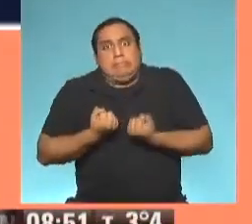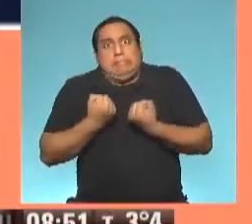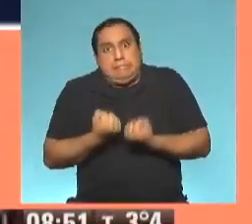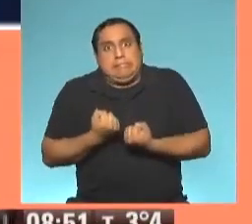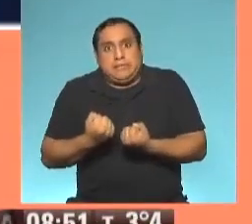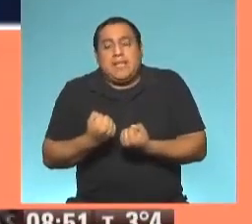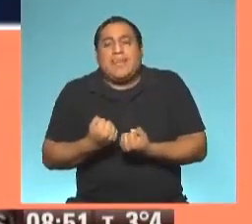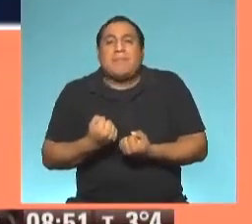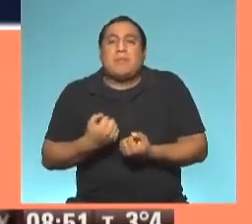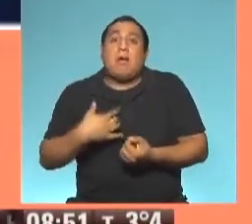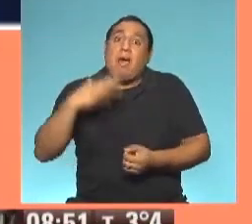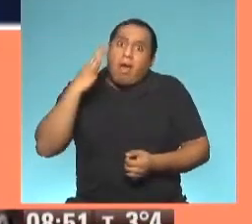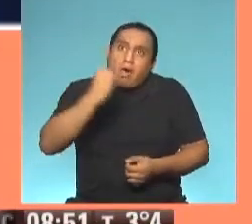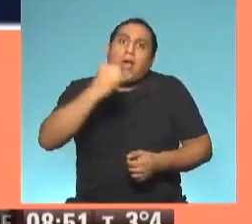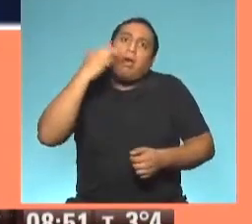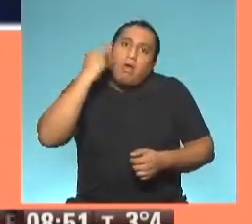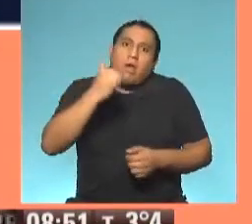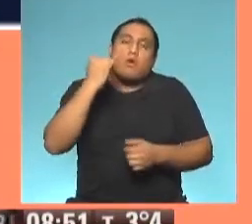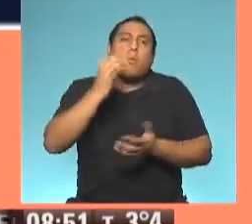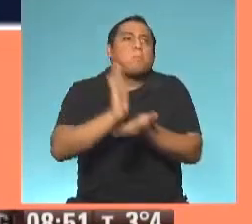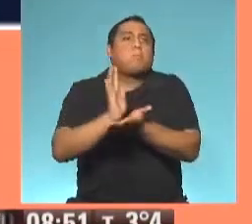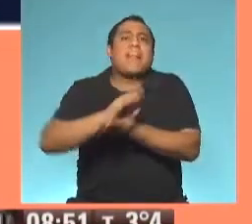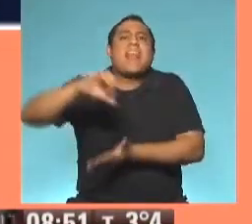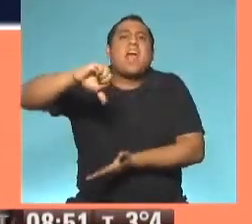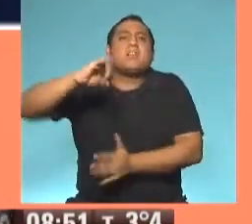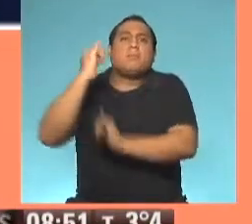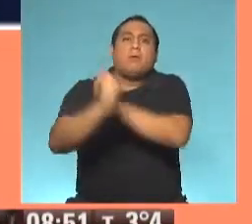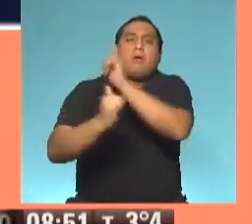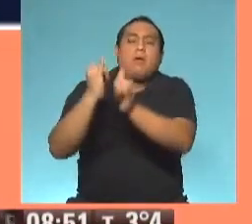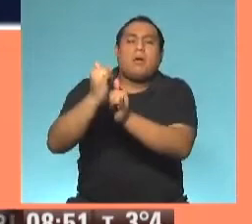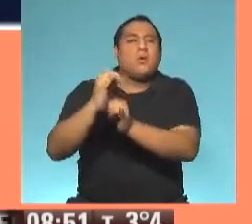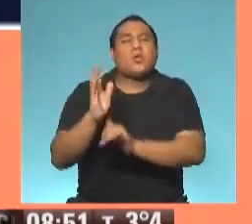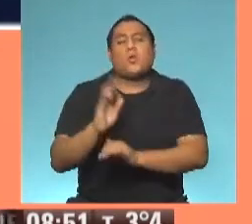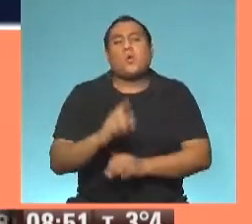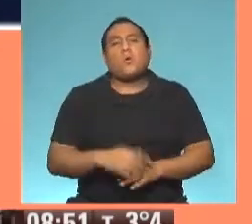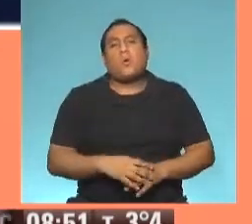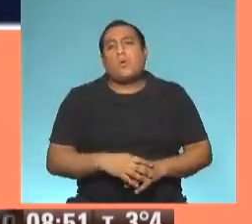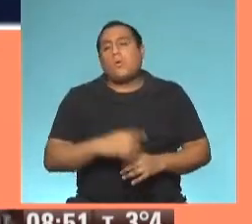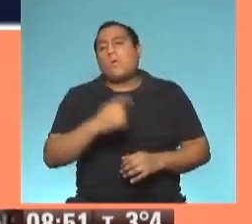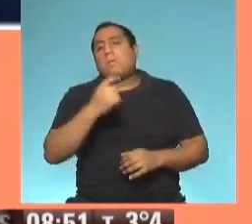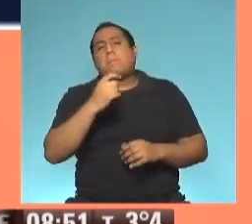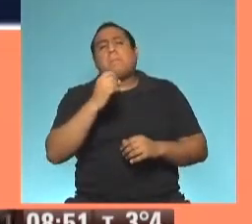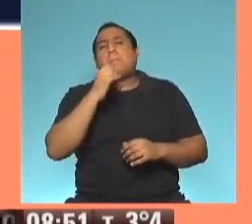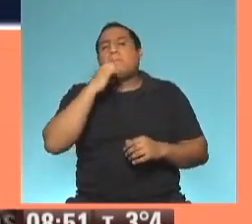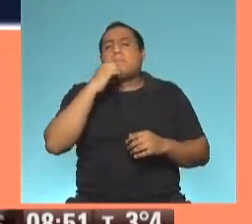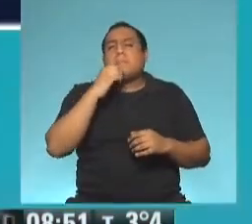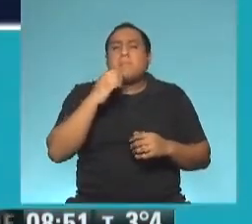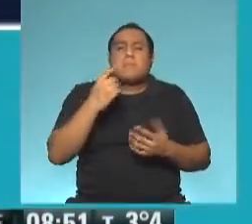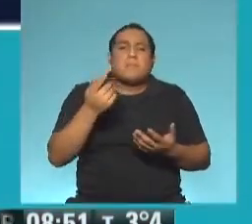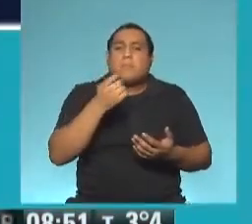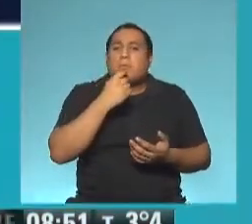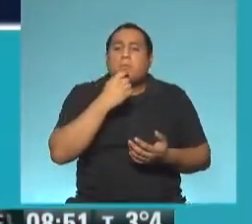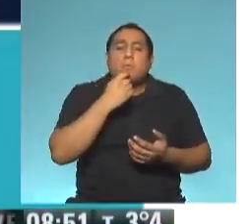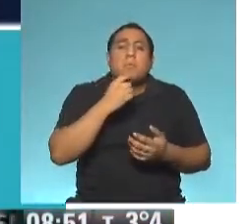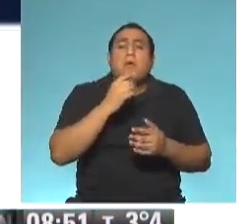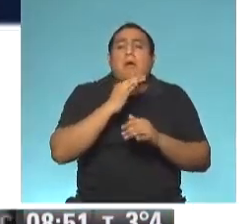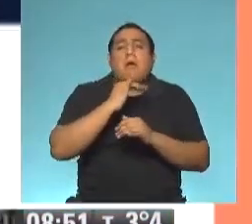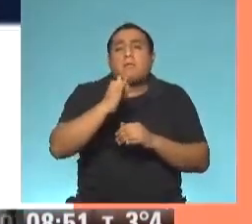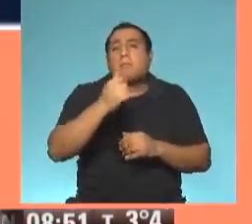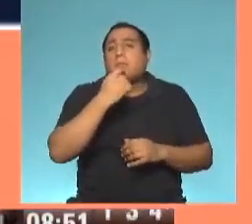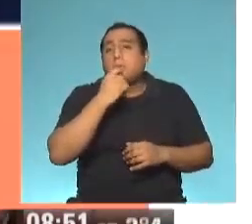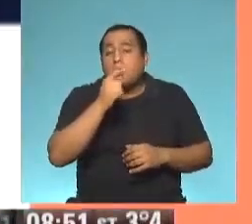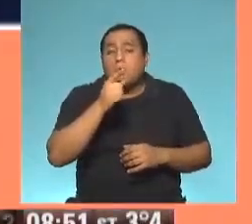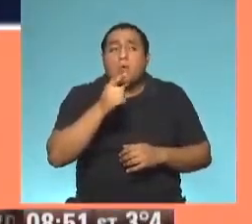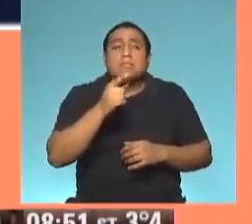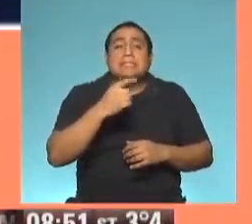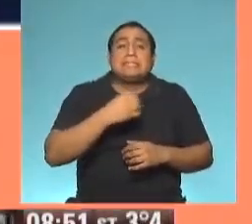es consultar si hay algún padecimiento que supera lo tolerable, consultar. Todos los médicos